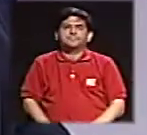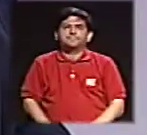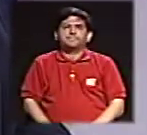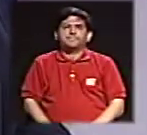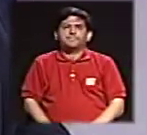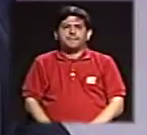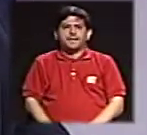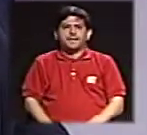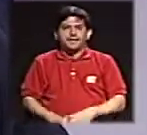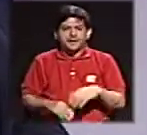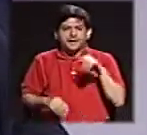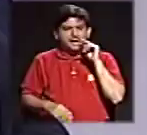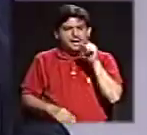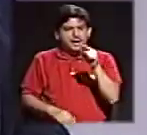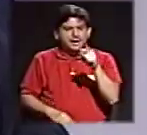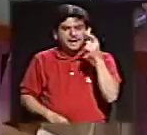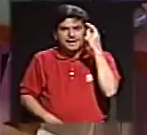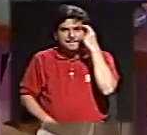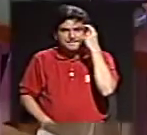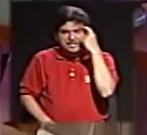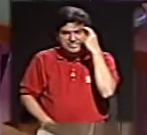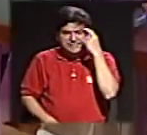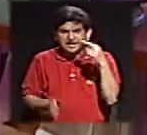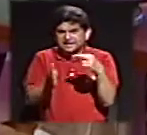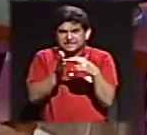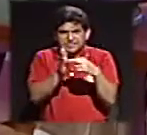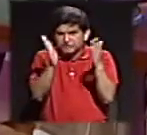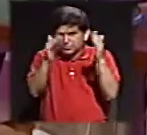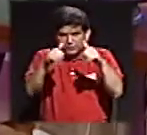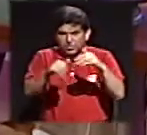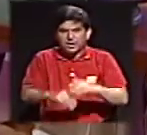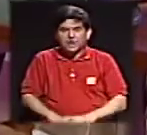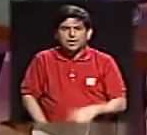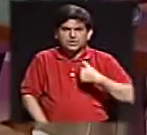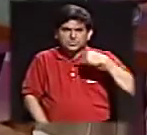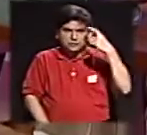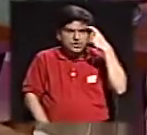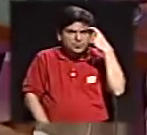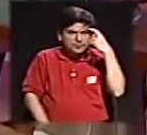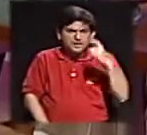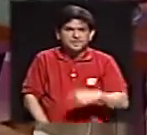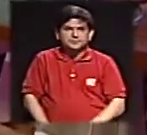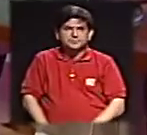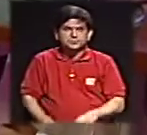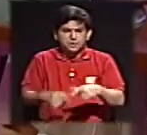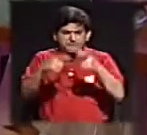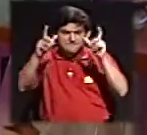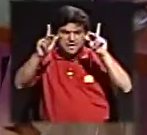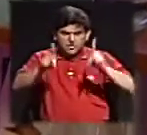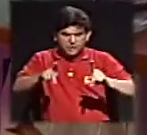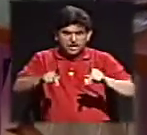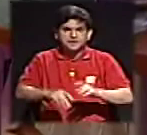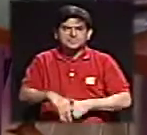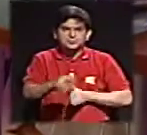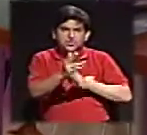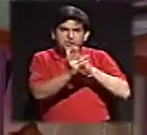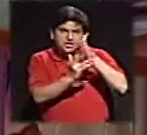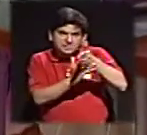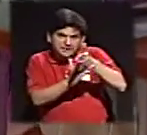una repetición, o sea, en realidad yo considero que la mayoría de personas que